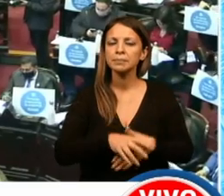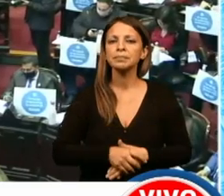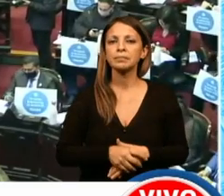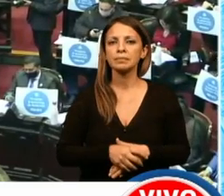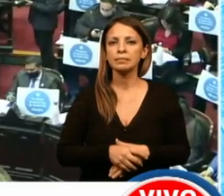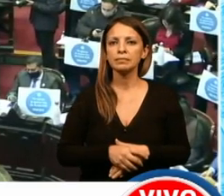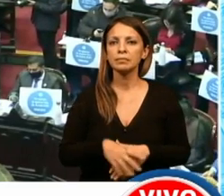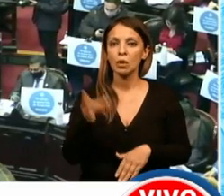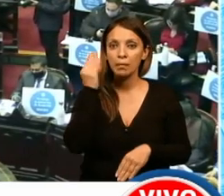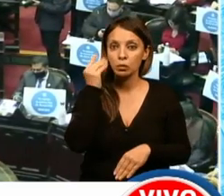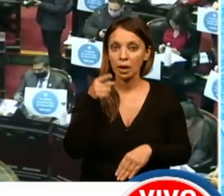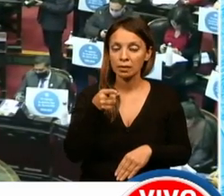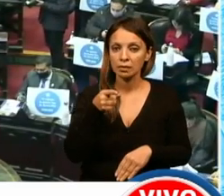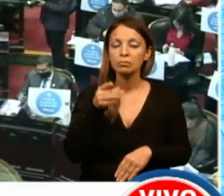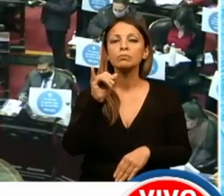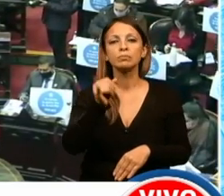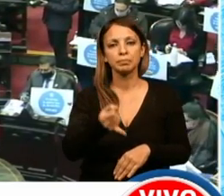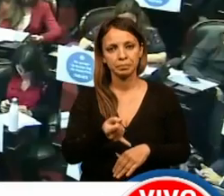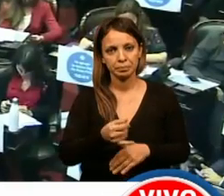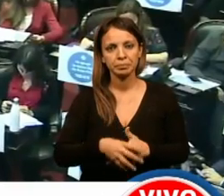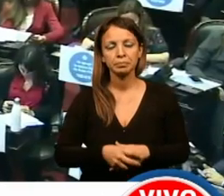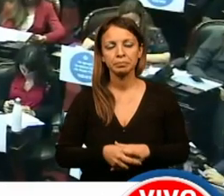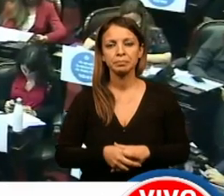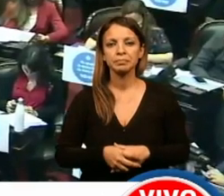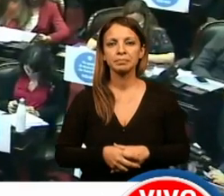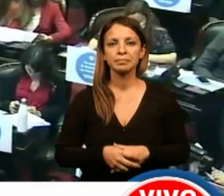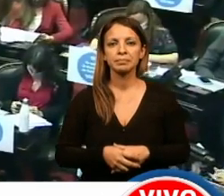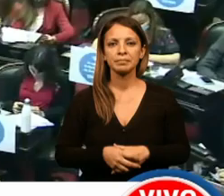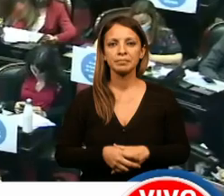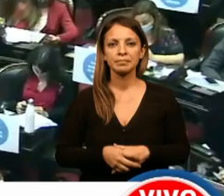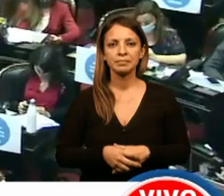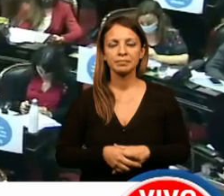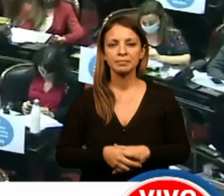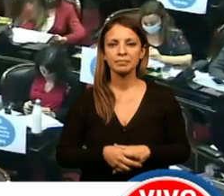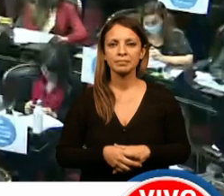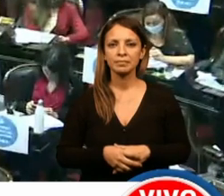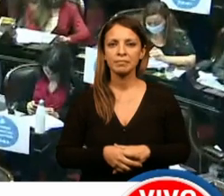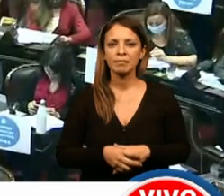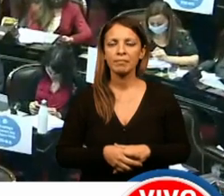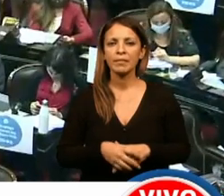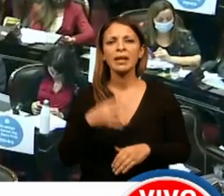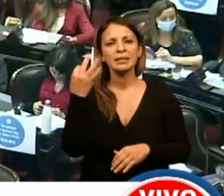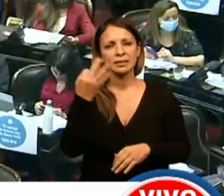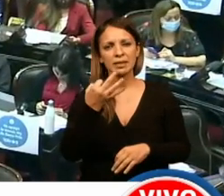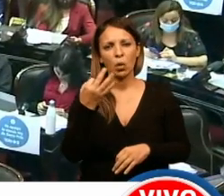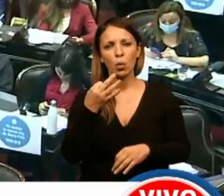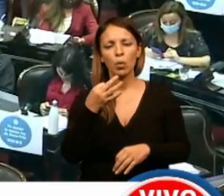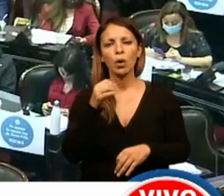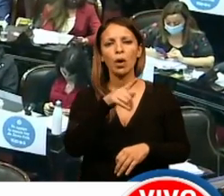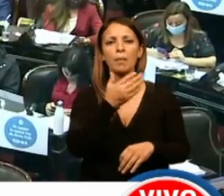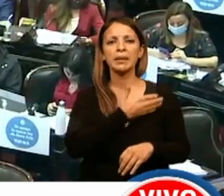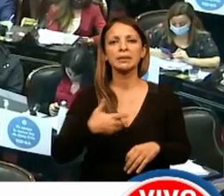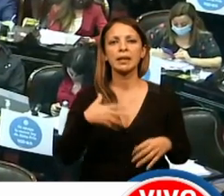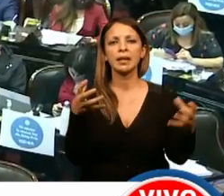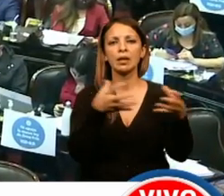me escucho ahora lo escuchó fuerte y claro bueno deben ser porque el presidente del bloque